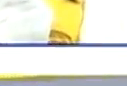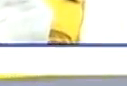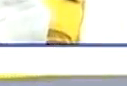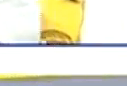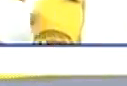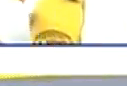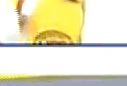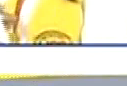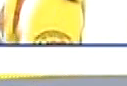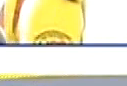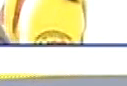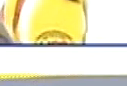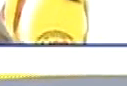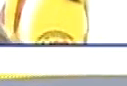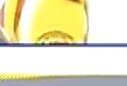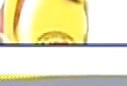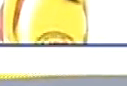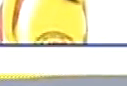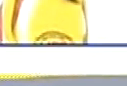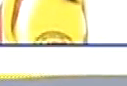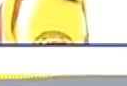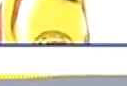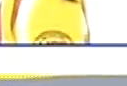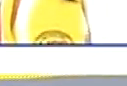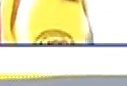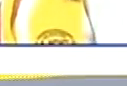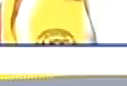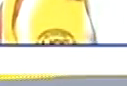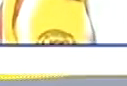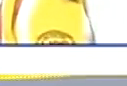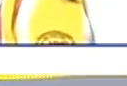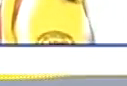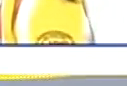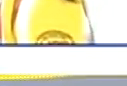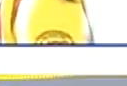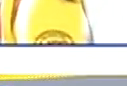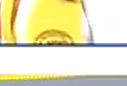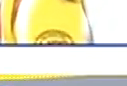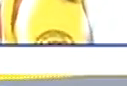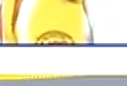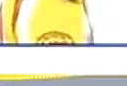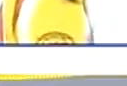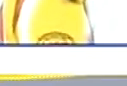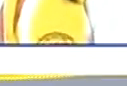Gladys Roxibel Medina Bastidas,